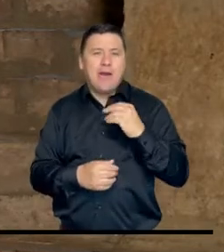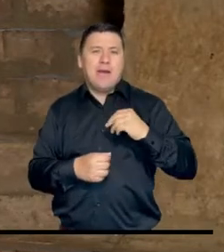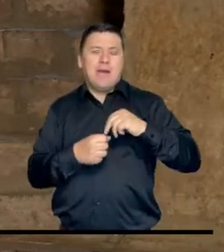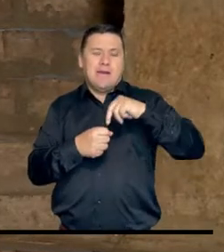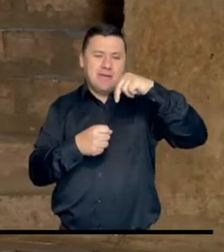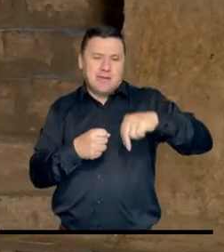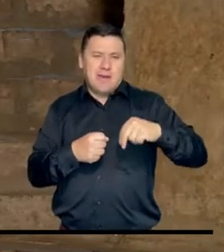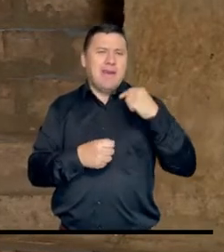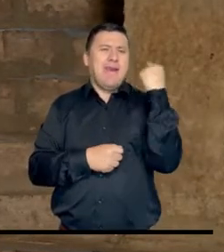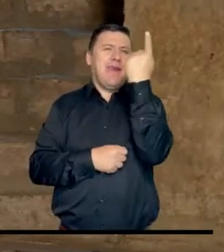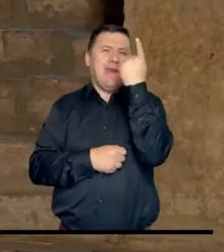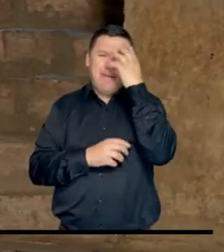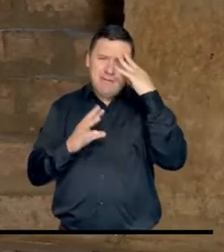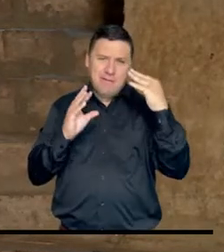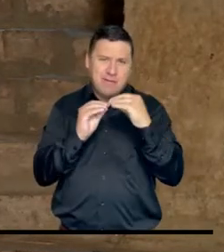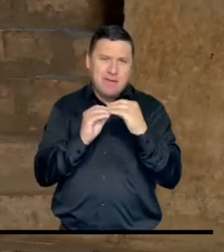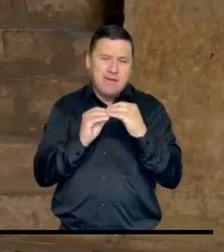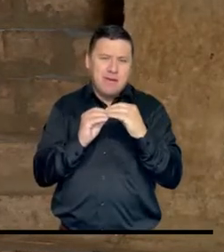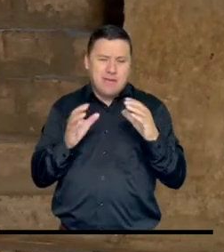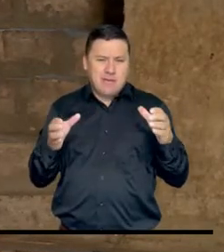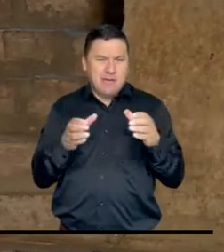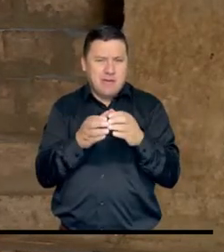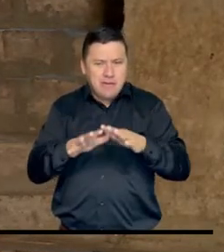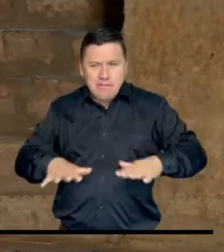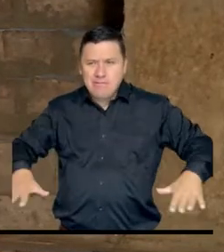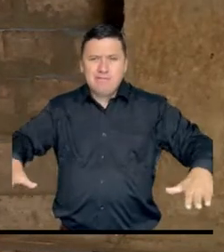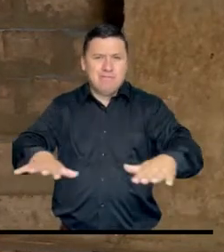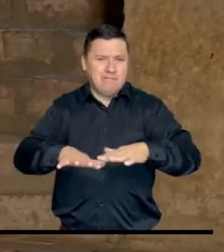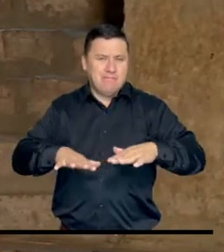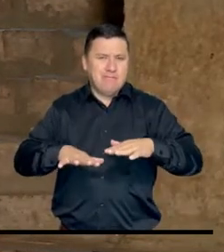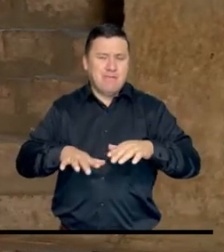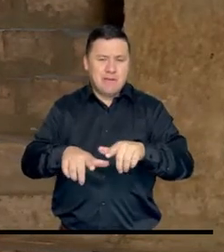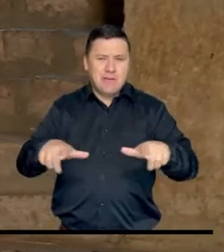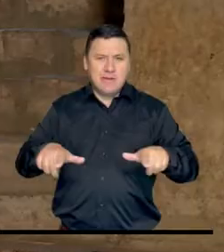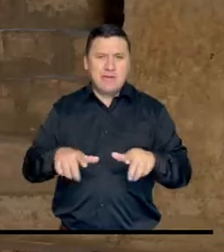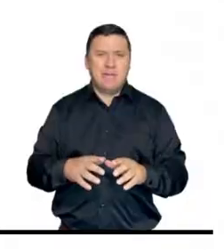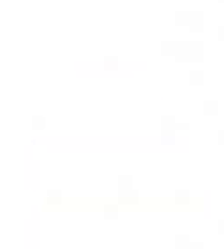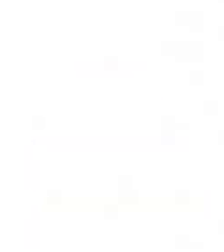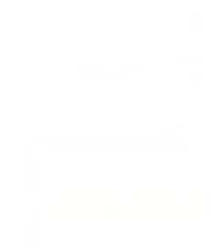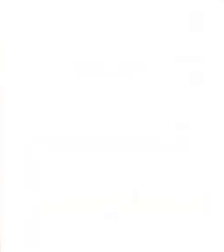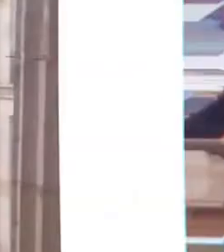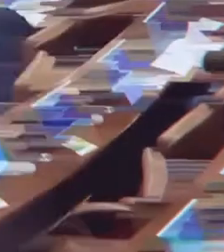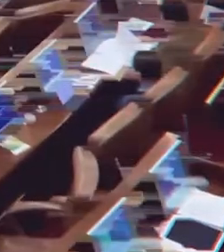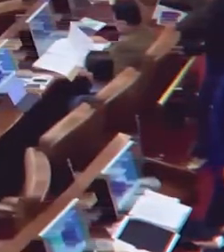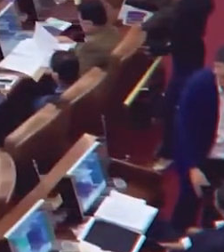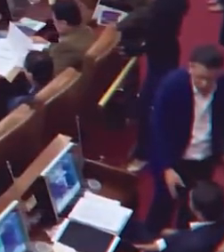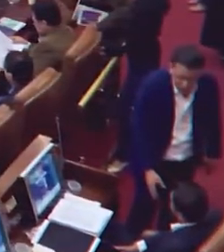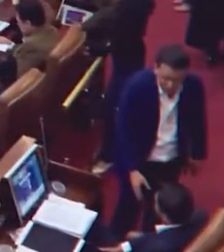ciudadanía en general, acorde claramente a su entorno y desde su lugar de origen.